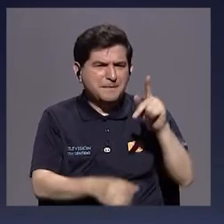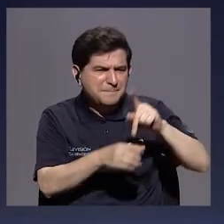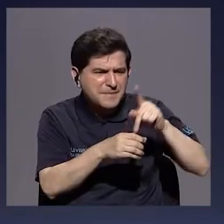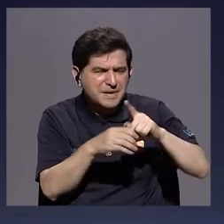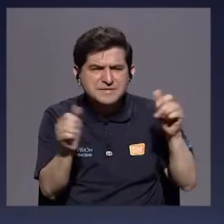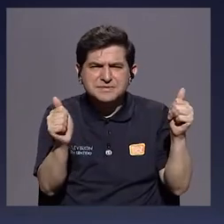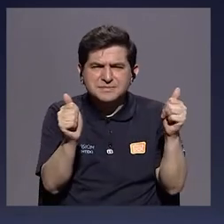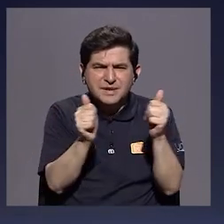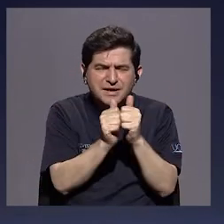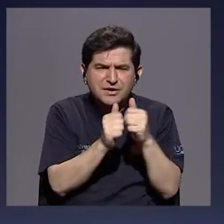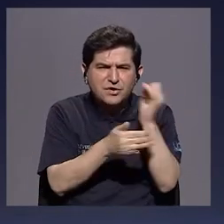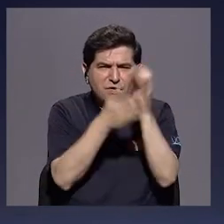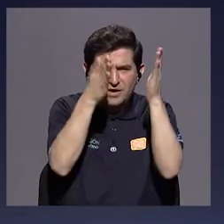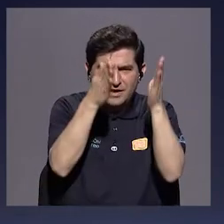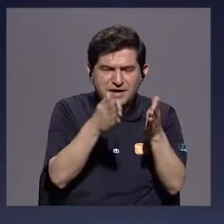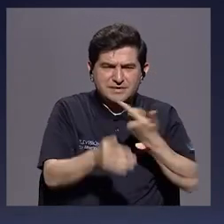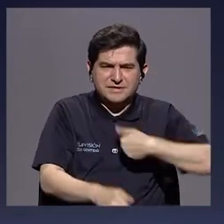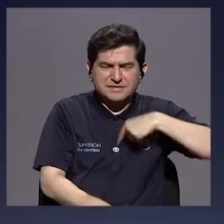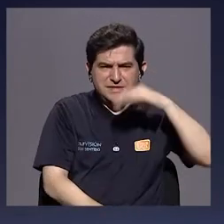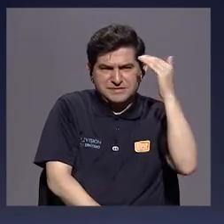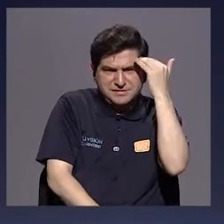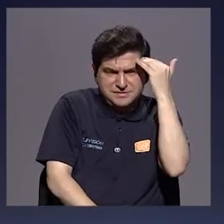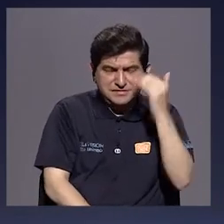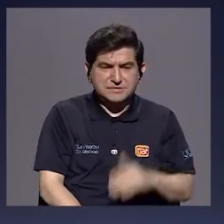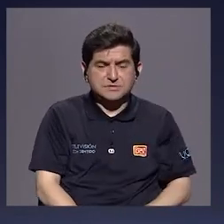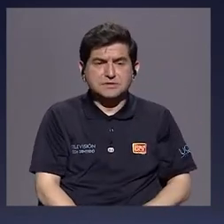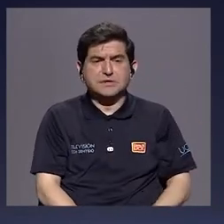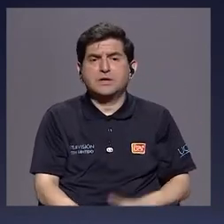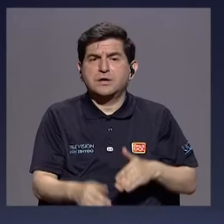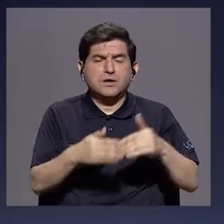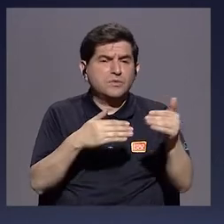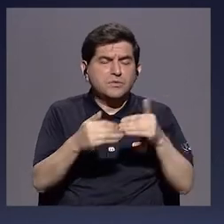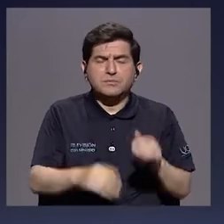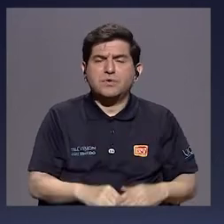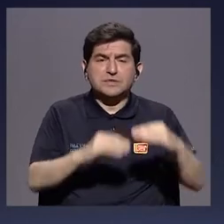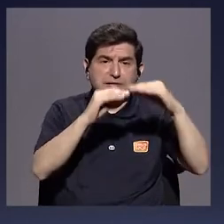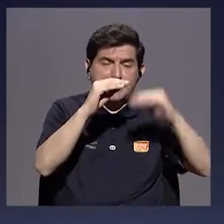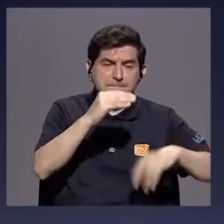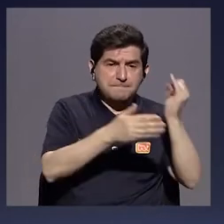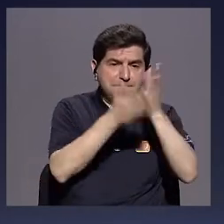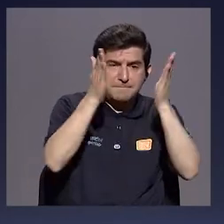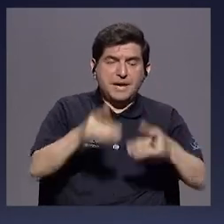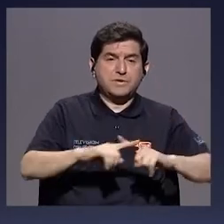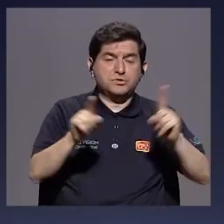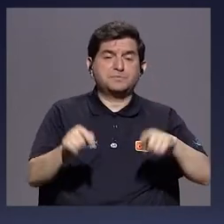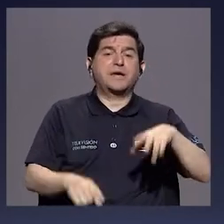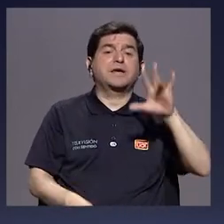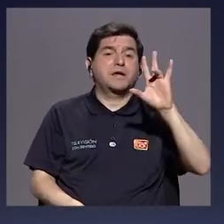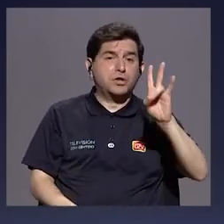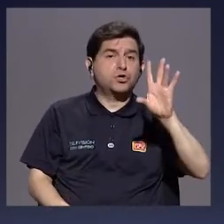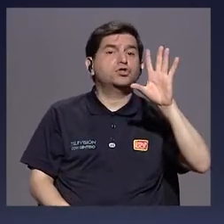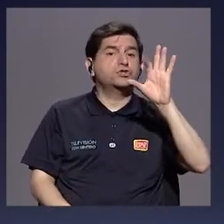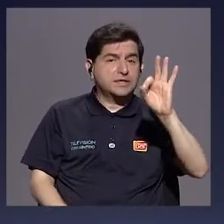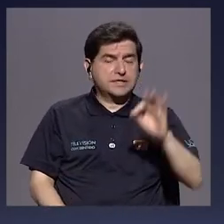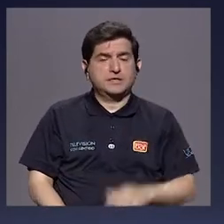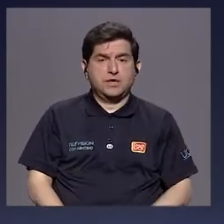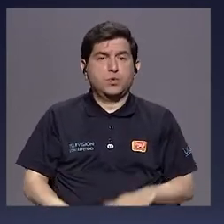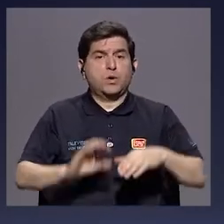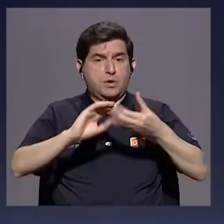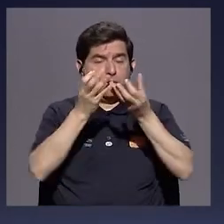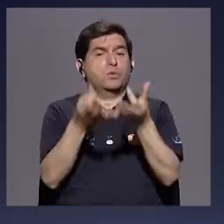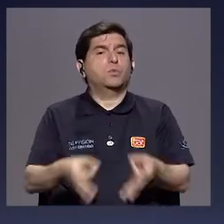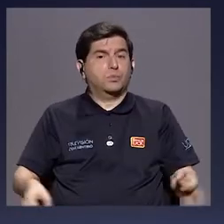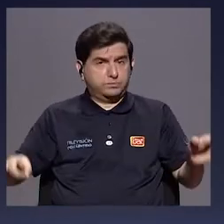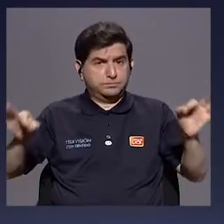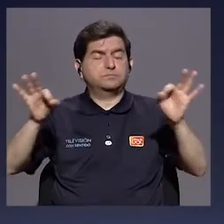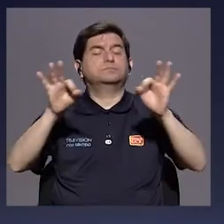los artistas como por más de que sean menos artistas esta edición todavía son 79 artistas que es una gran cantidad